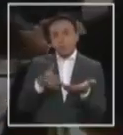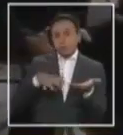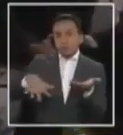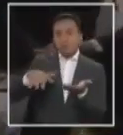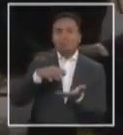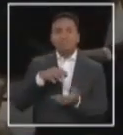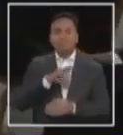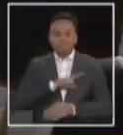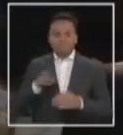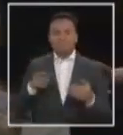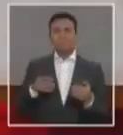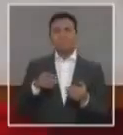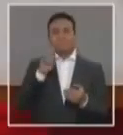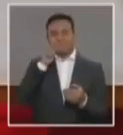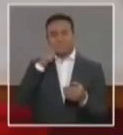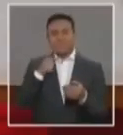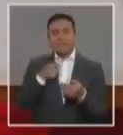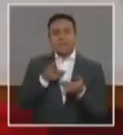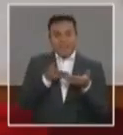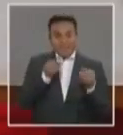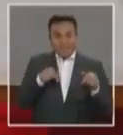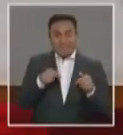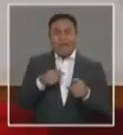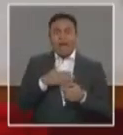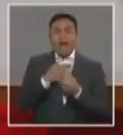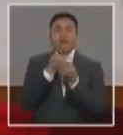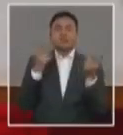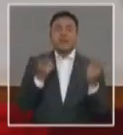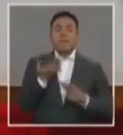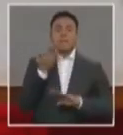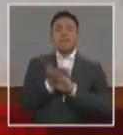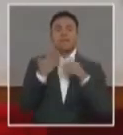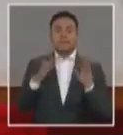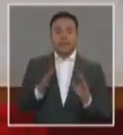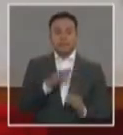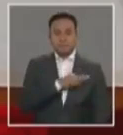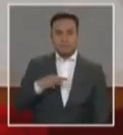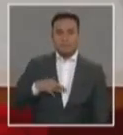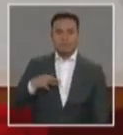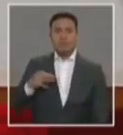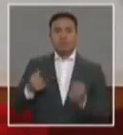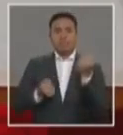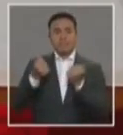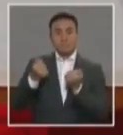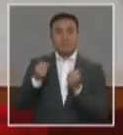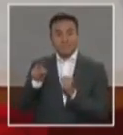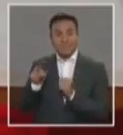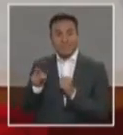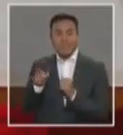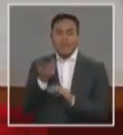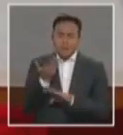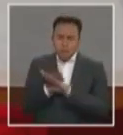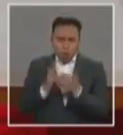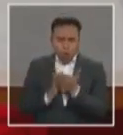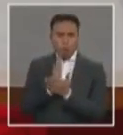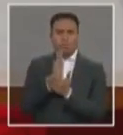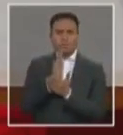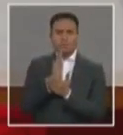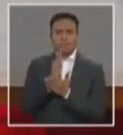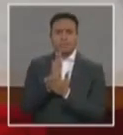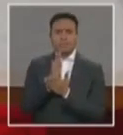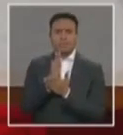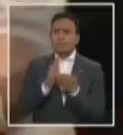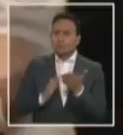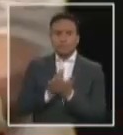poca gente la que lo ocupaba porque no estábamos acostumbrados a la intermodalidad hoy día está lleno tenemos que extenderlo hacia el norte y aquí es clave